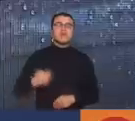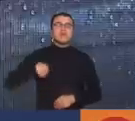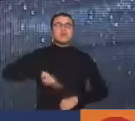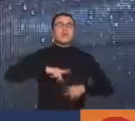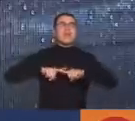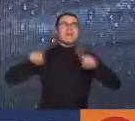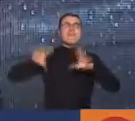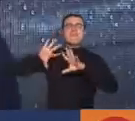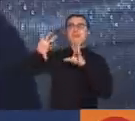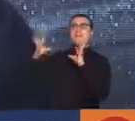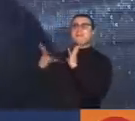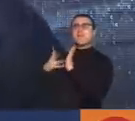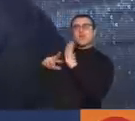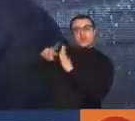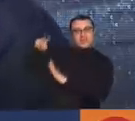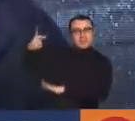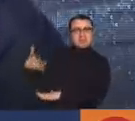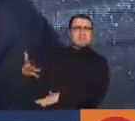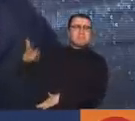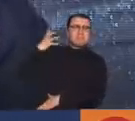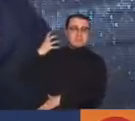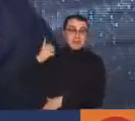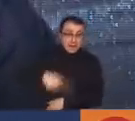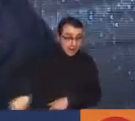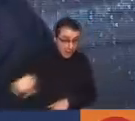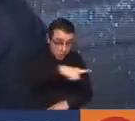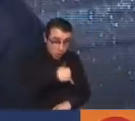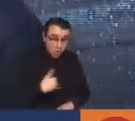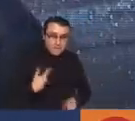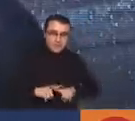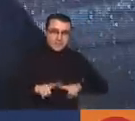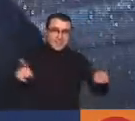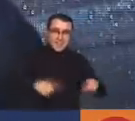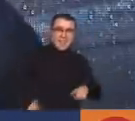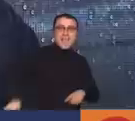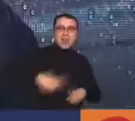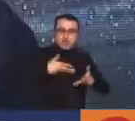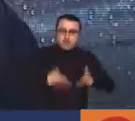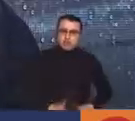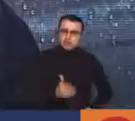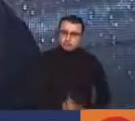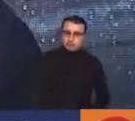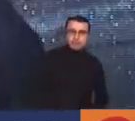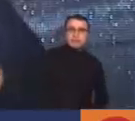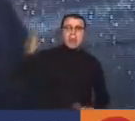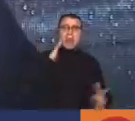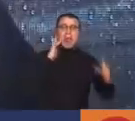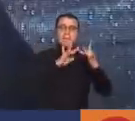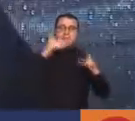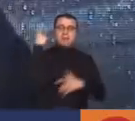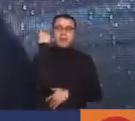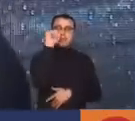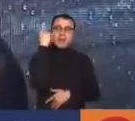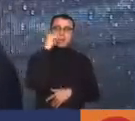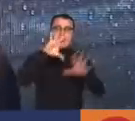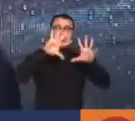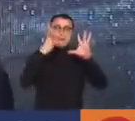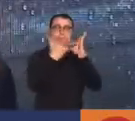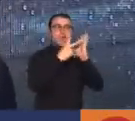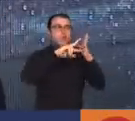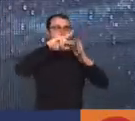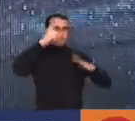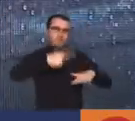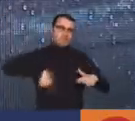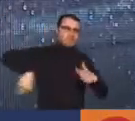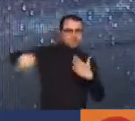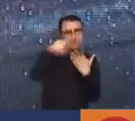mundo tecnológico cuando nacimos, pero los jóvenes de hoy nacen en este mundo tecnológico de lo digital. Por eso